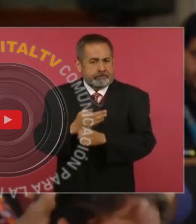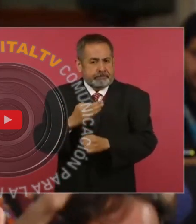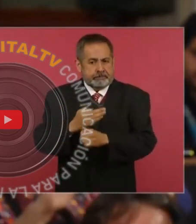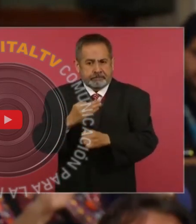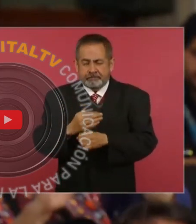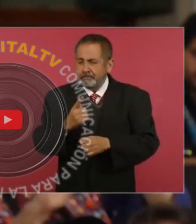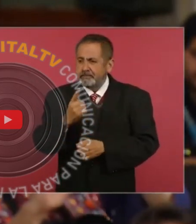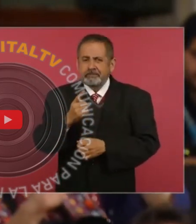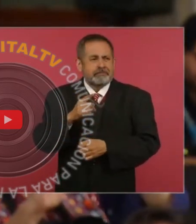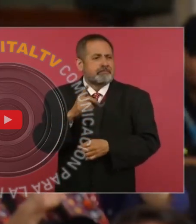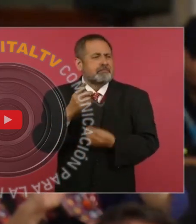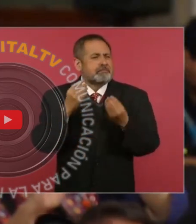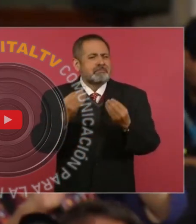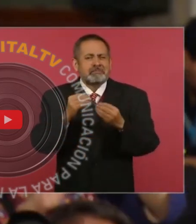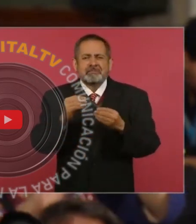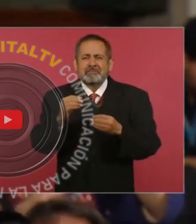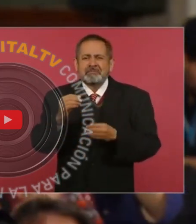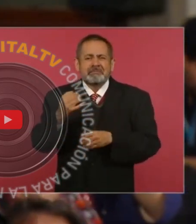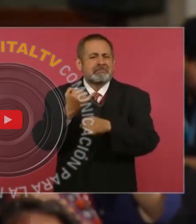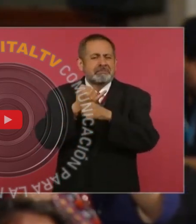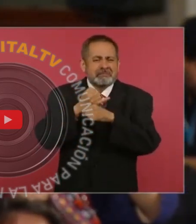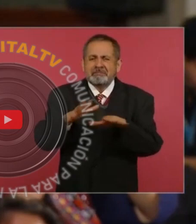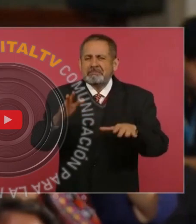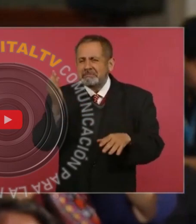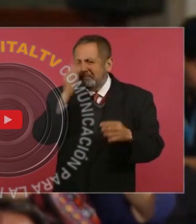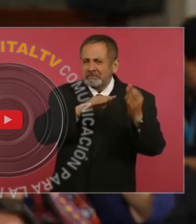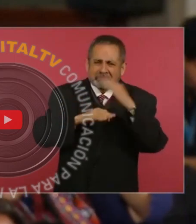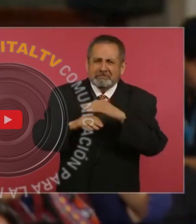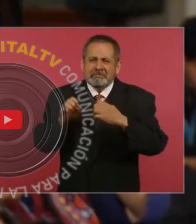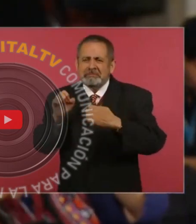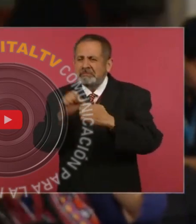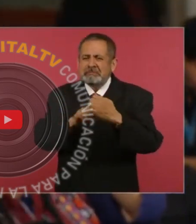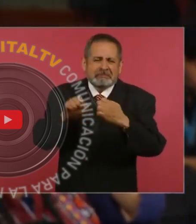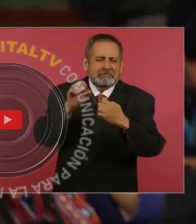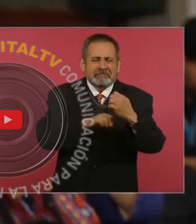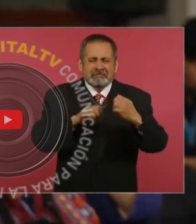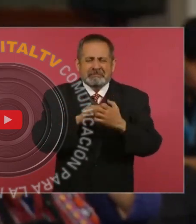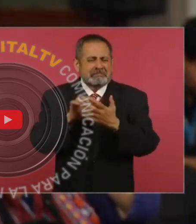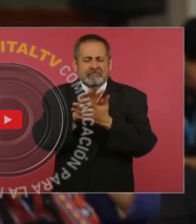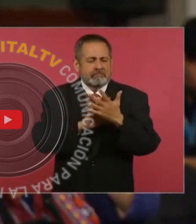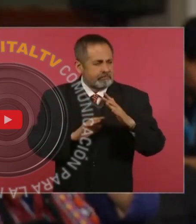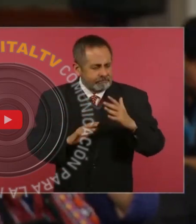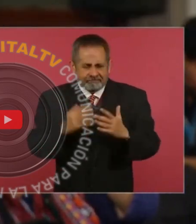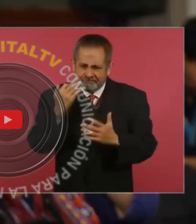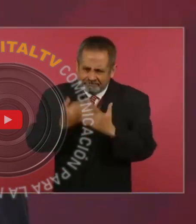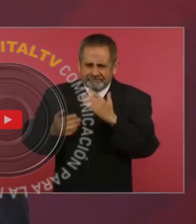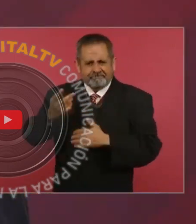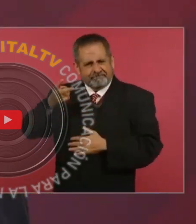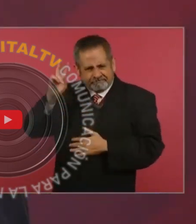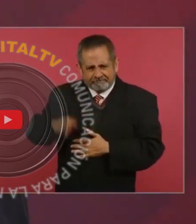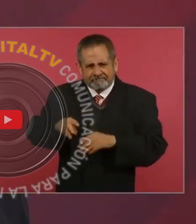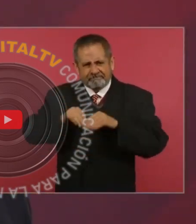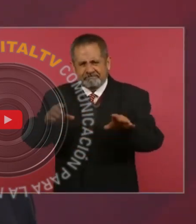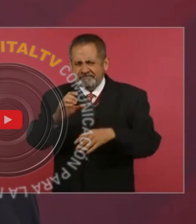la desinformación es permanente, ¿verdad? En el que la verdad está en